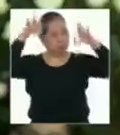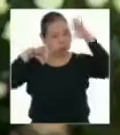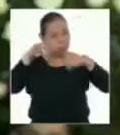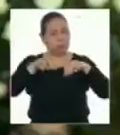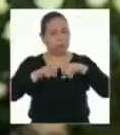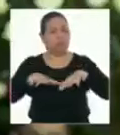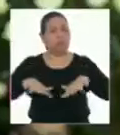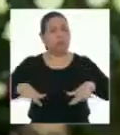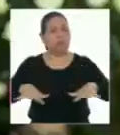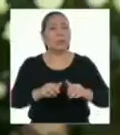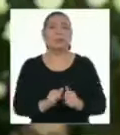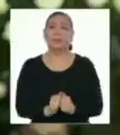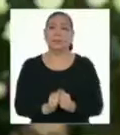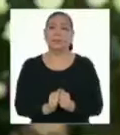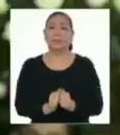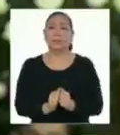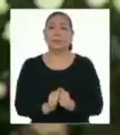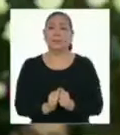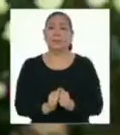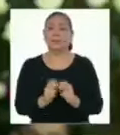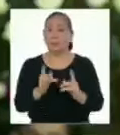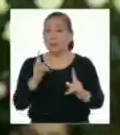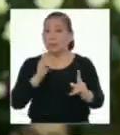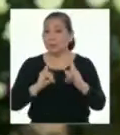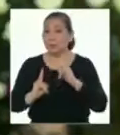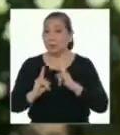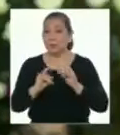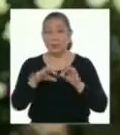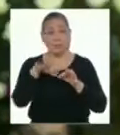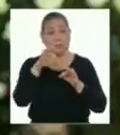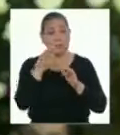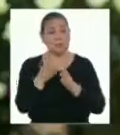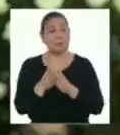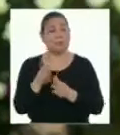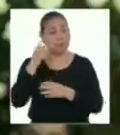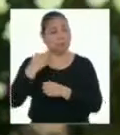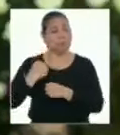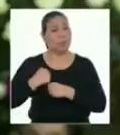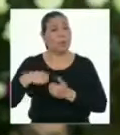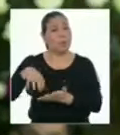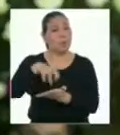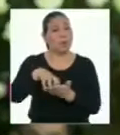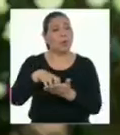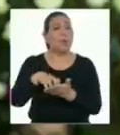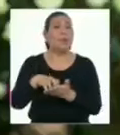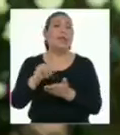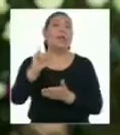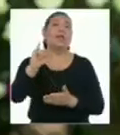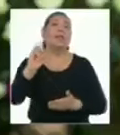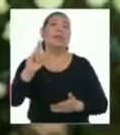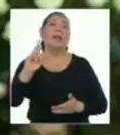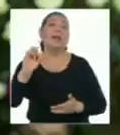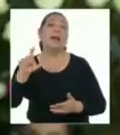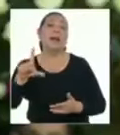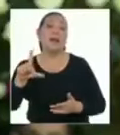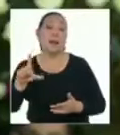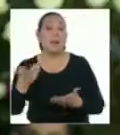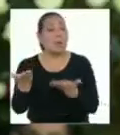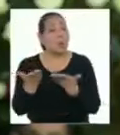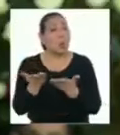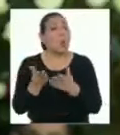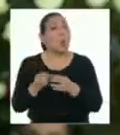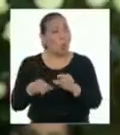sobre ella. La viña del Señor de los ejércitos es el pueblo de Israel, son los